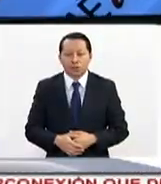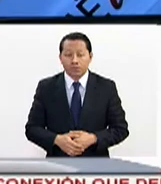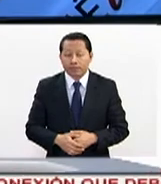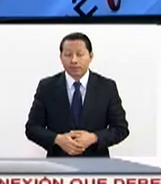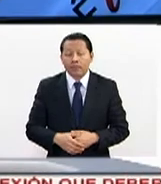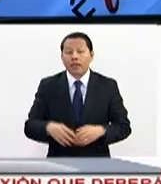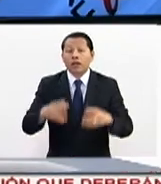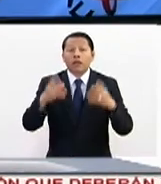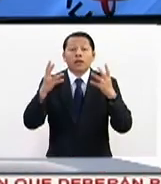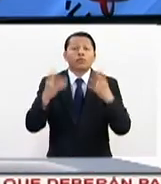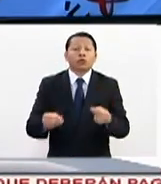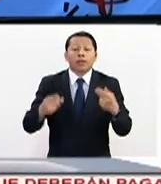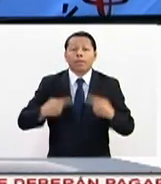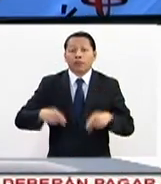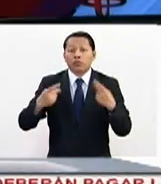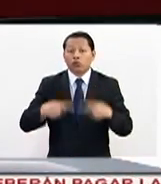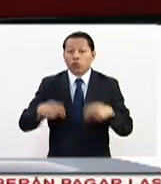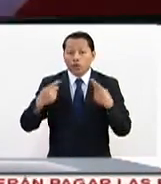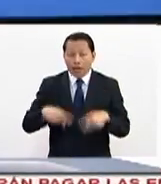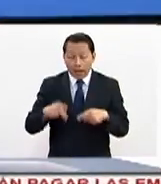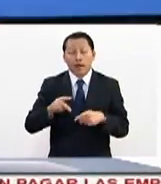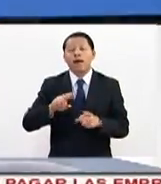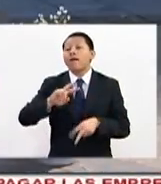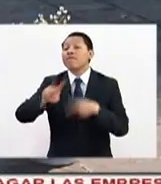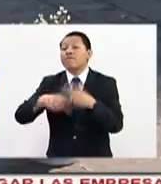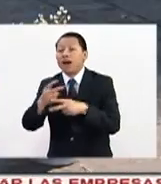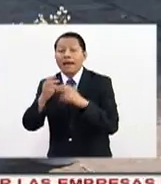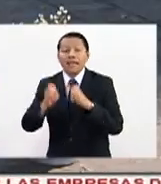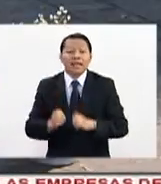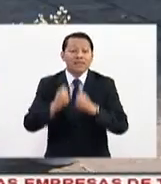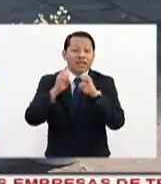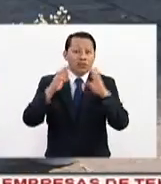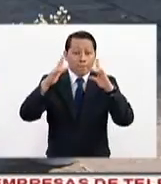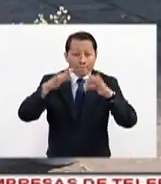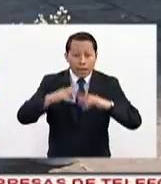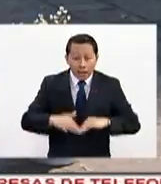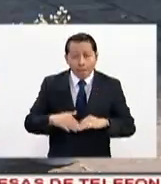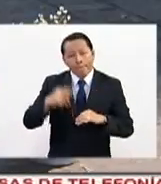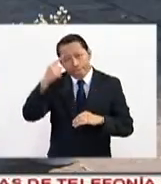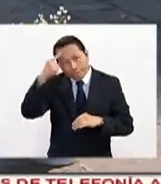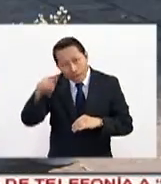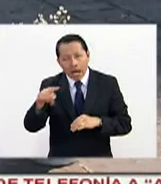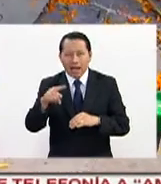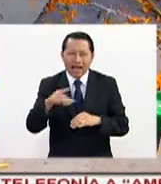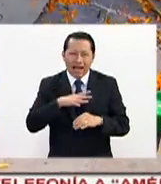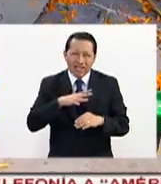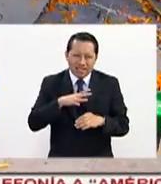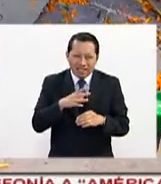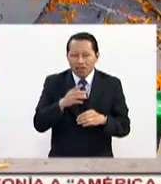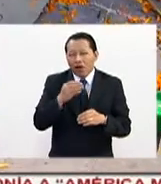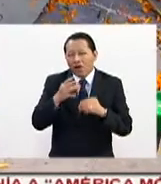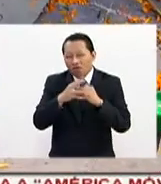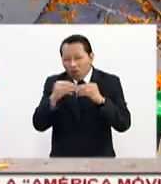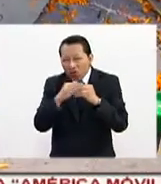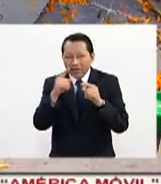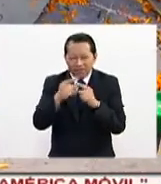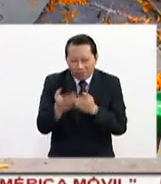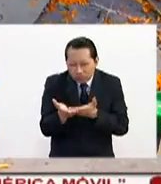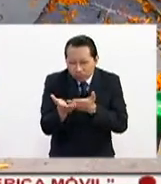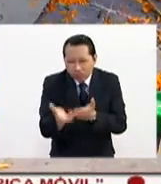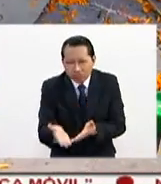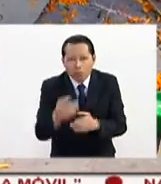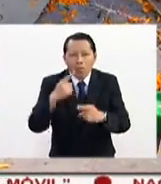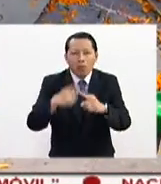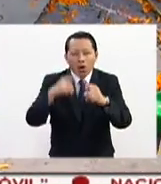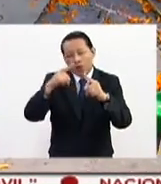Y cientos de personas acudieron precisamente a los edificios colapsados para instalar ofrendas en memoria de quienes perdieron la vida. En las